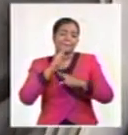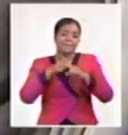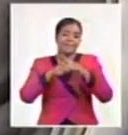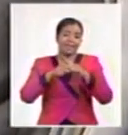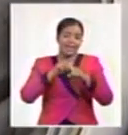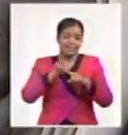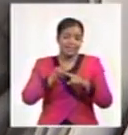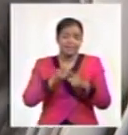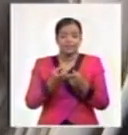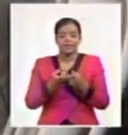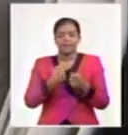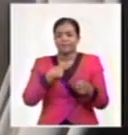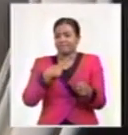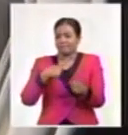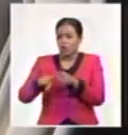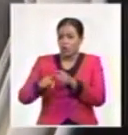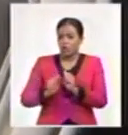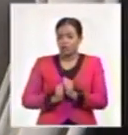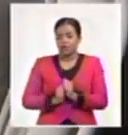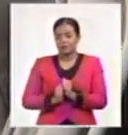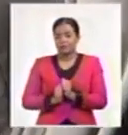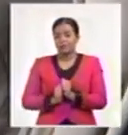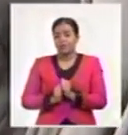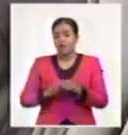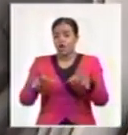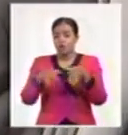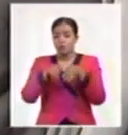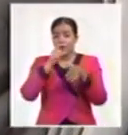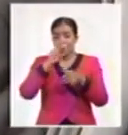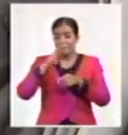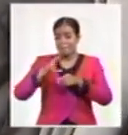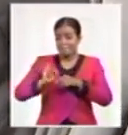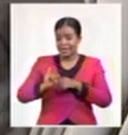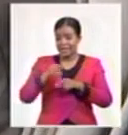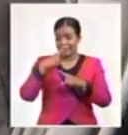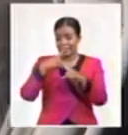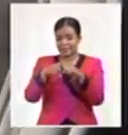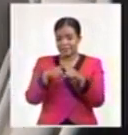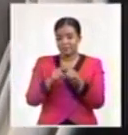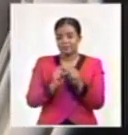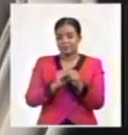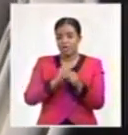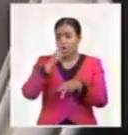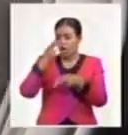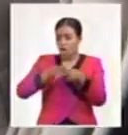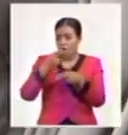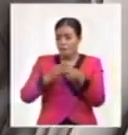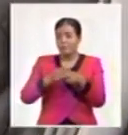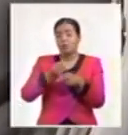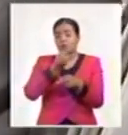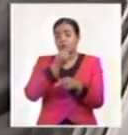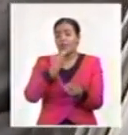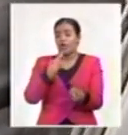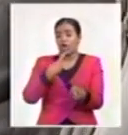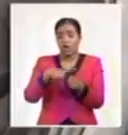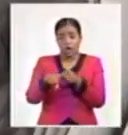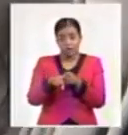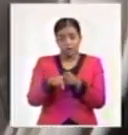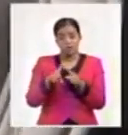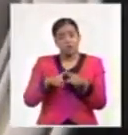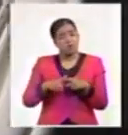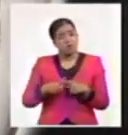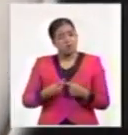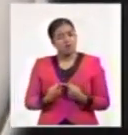estos temas? Por ejemplo, hemos visto que el BRIC ya hay, bueno, ya muy pronto no se va a llamar BRICS, porque hay, sí, porque hay un